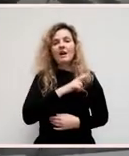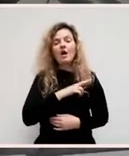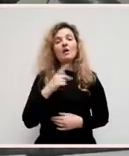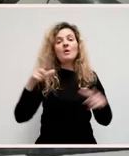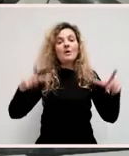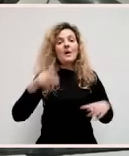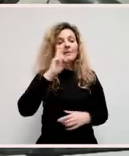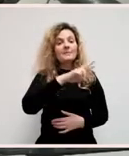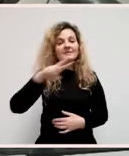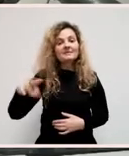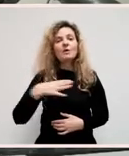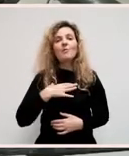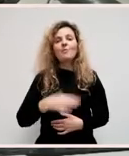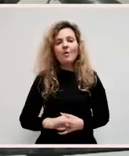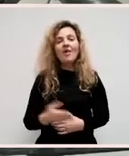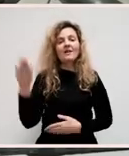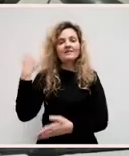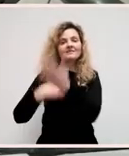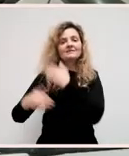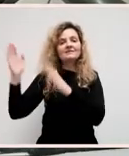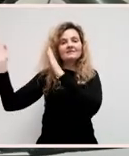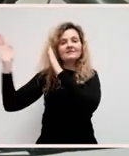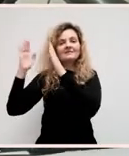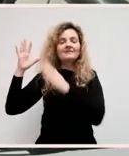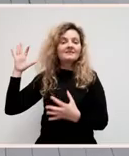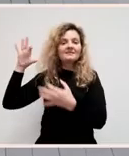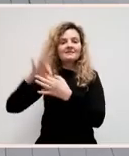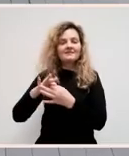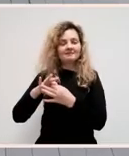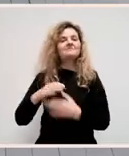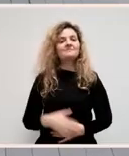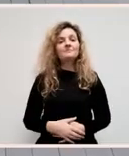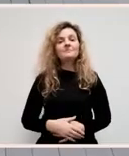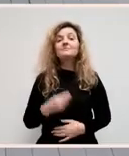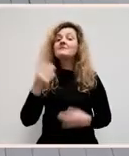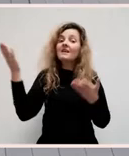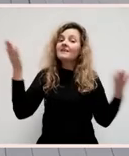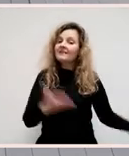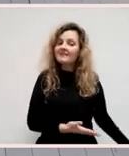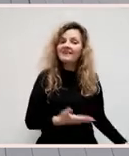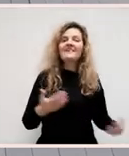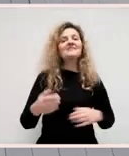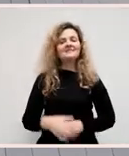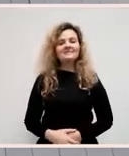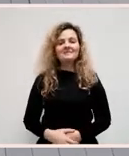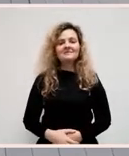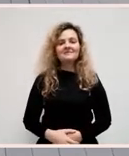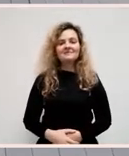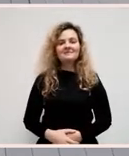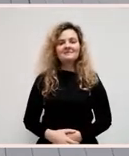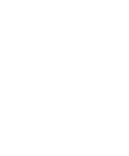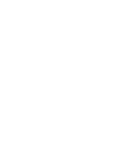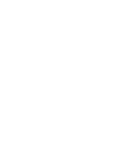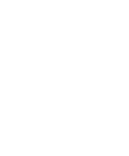religioso que una visita un museo vamos a permitir conectar muy bien con esta parte donoso para ser estados